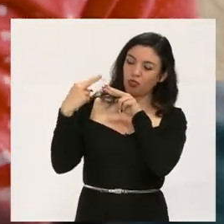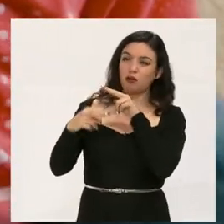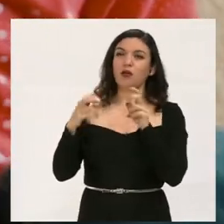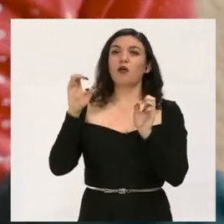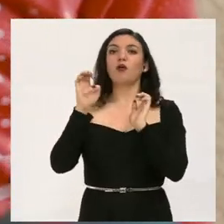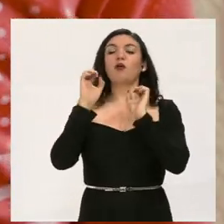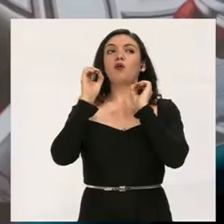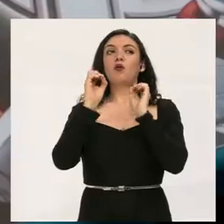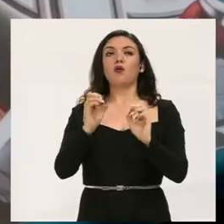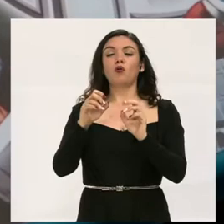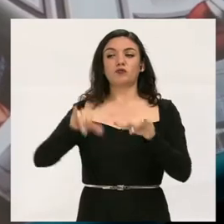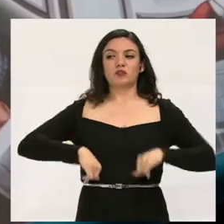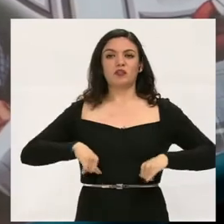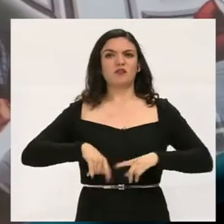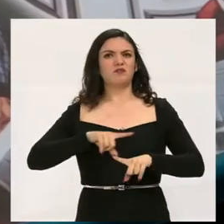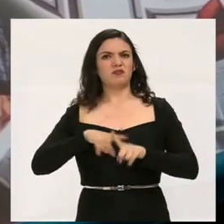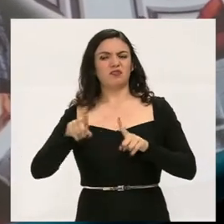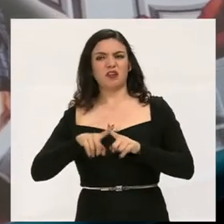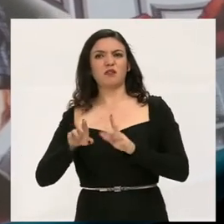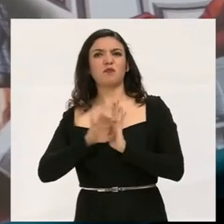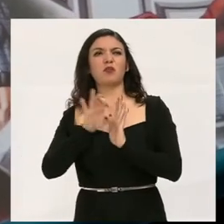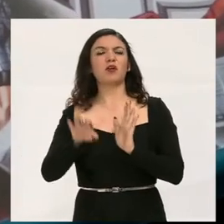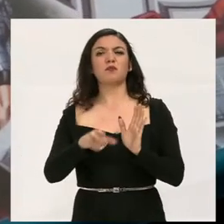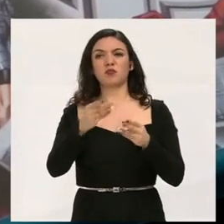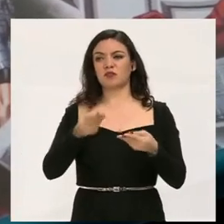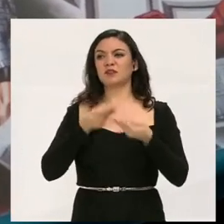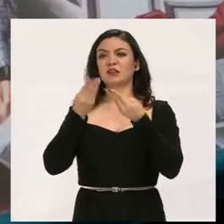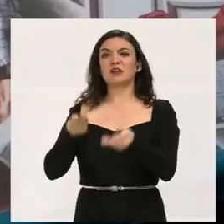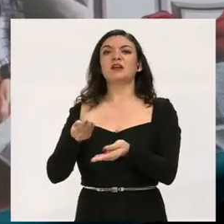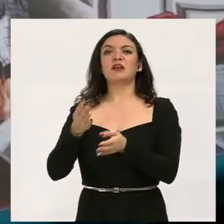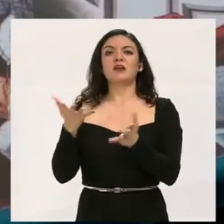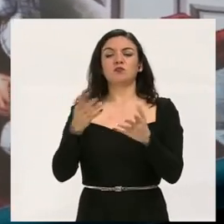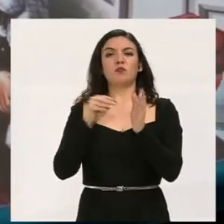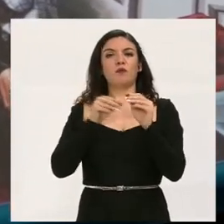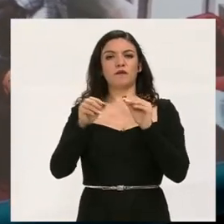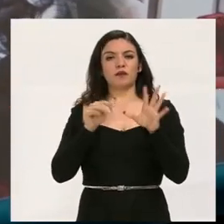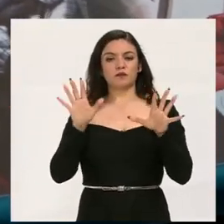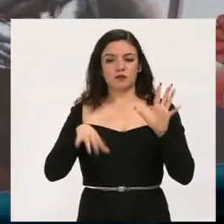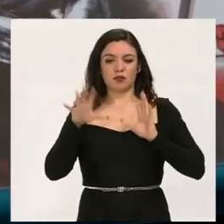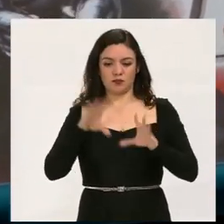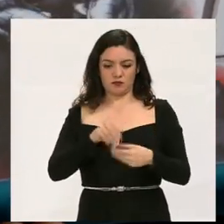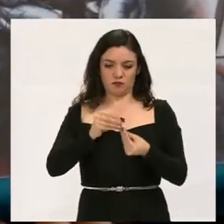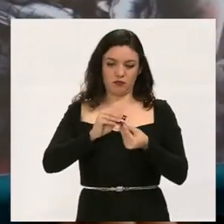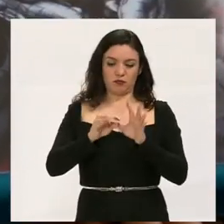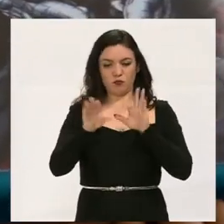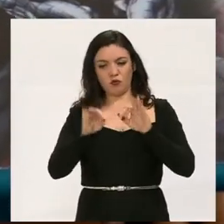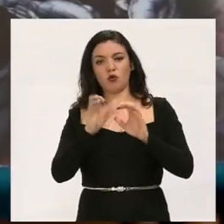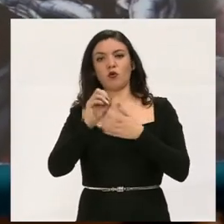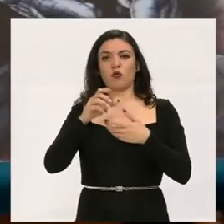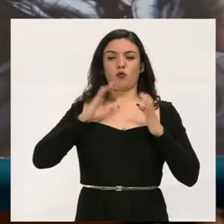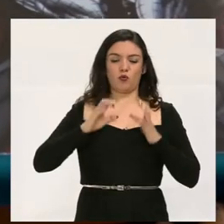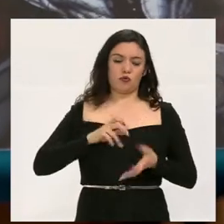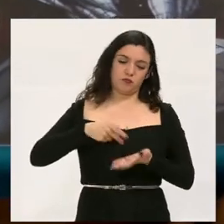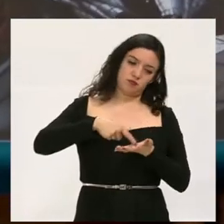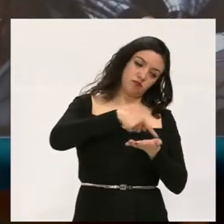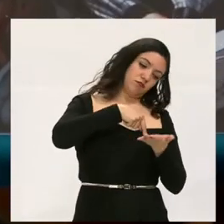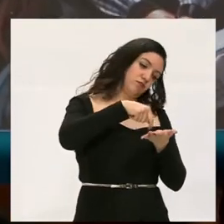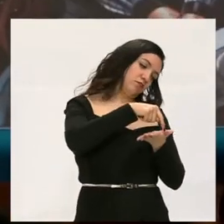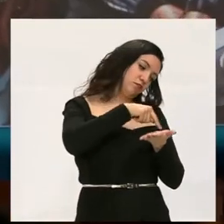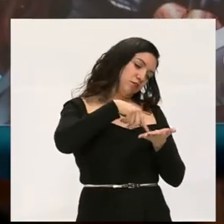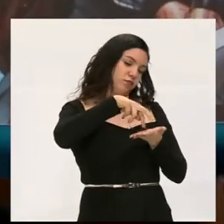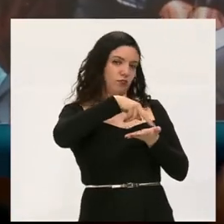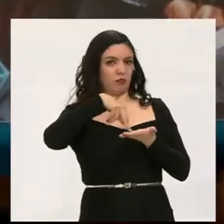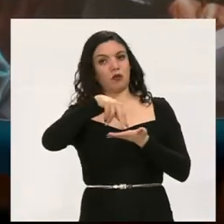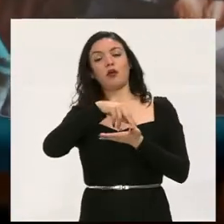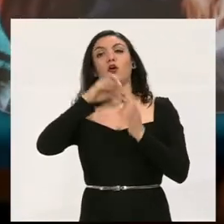tienen sus intereses son muy restringidos es decir hacen ciertas estereotipias con sus manos giran sobre su